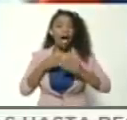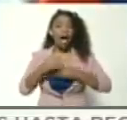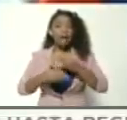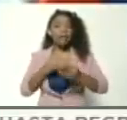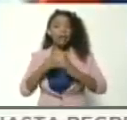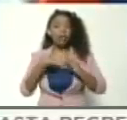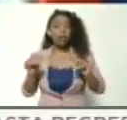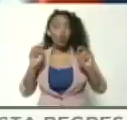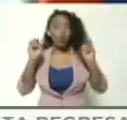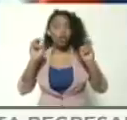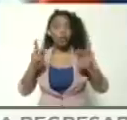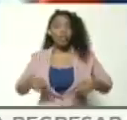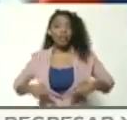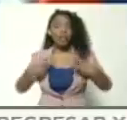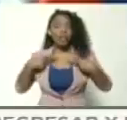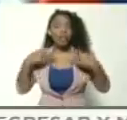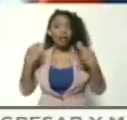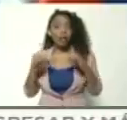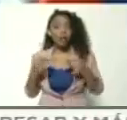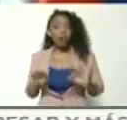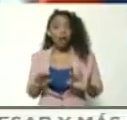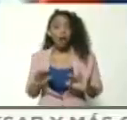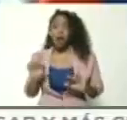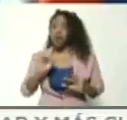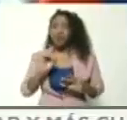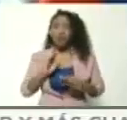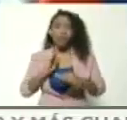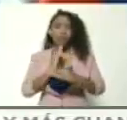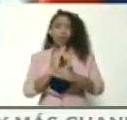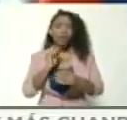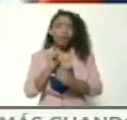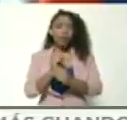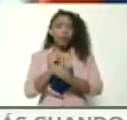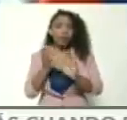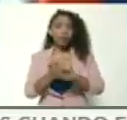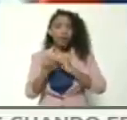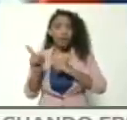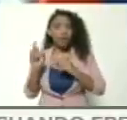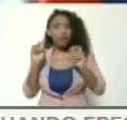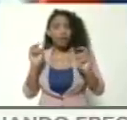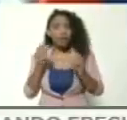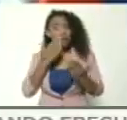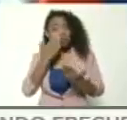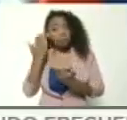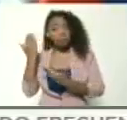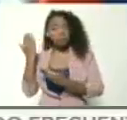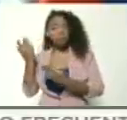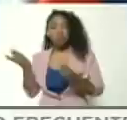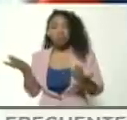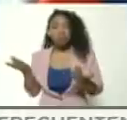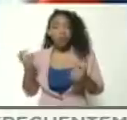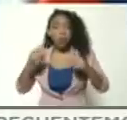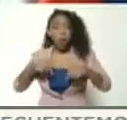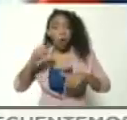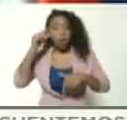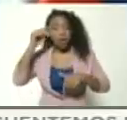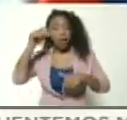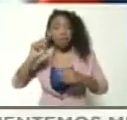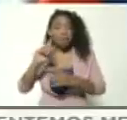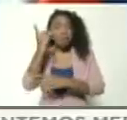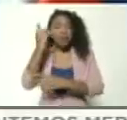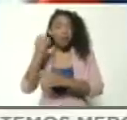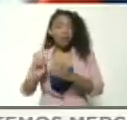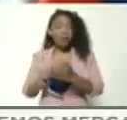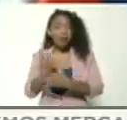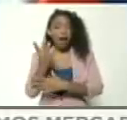las instancias de la vida cotidiana. No hemos parado de trabajar sobre este tema y bueno, vean ustedes, hoy día 1 de mayo estamos